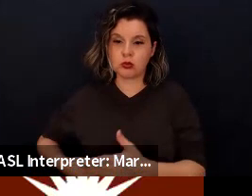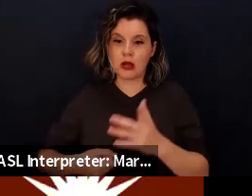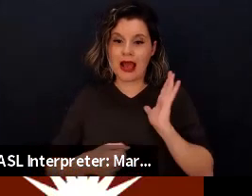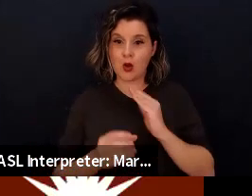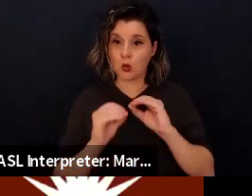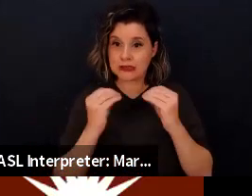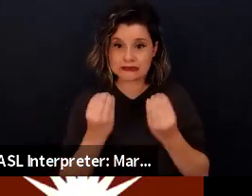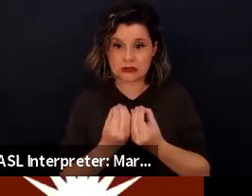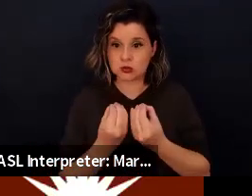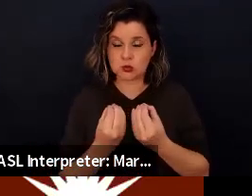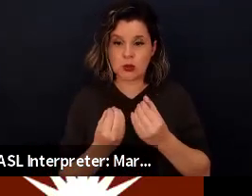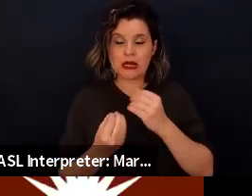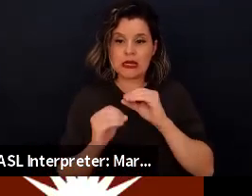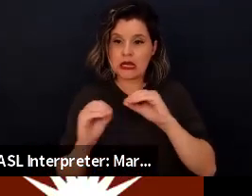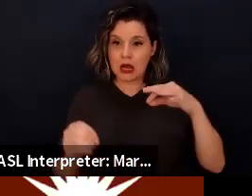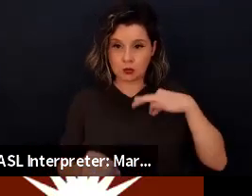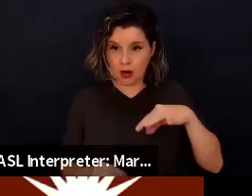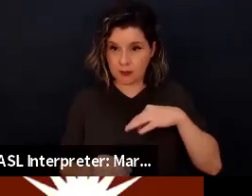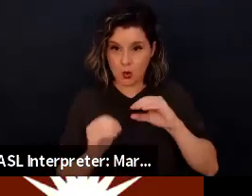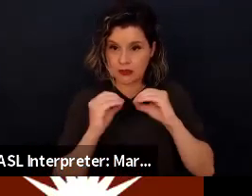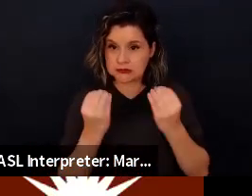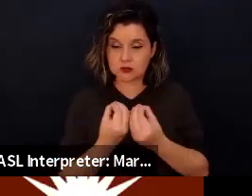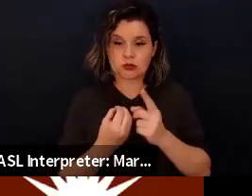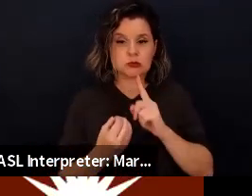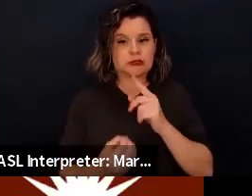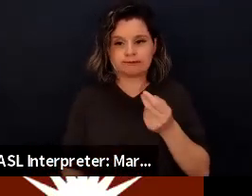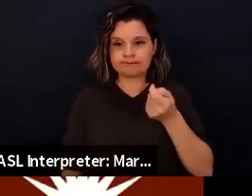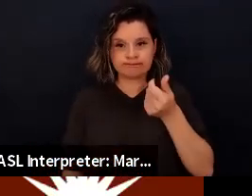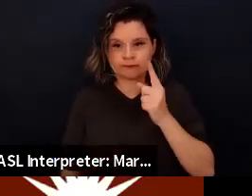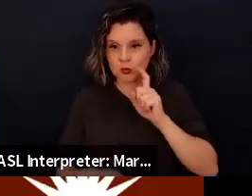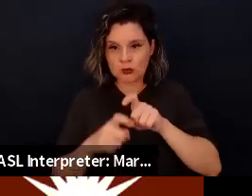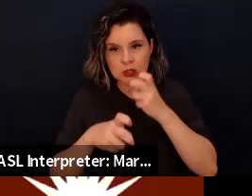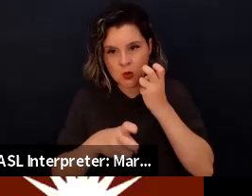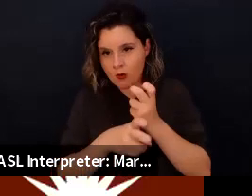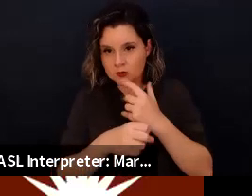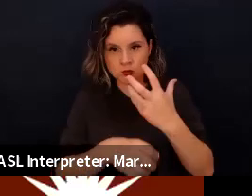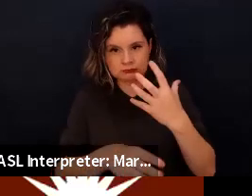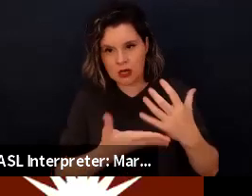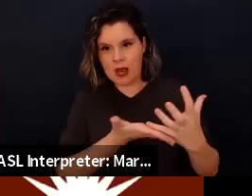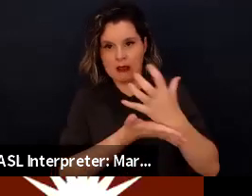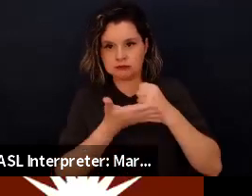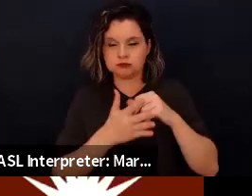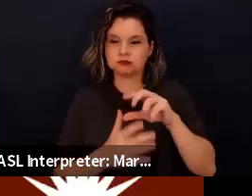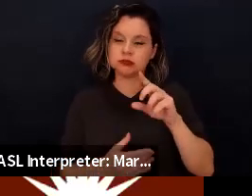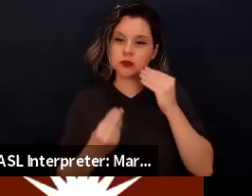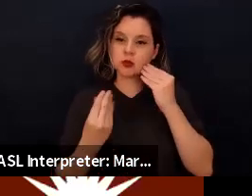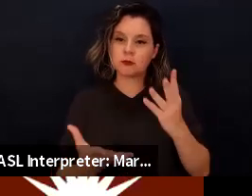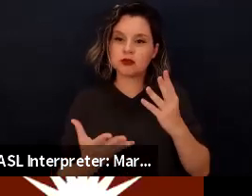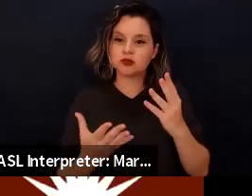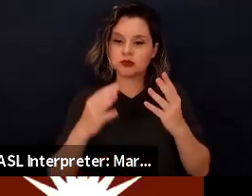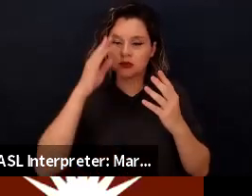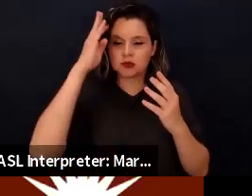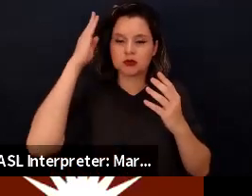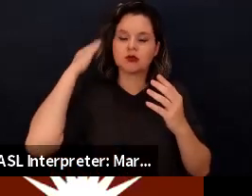organizaciones no lucrativas y es muy difícil tener este tipo de información, lo que conlleva